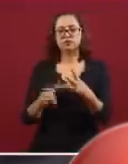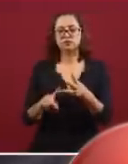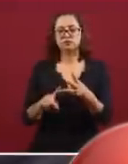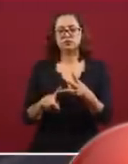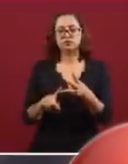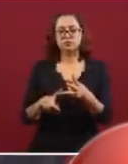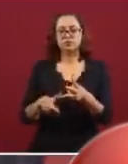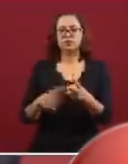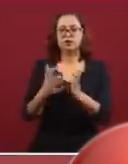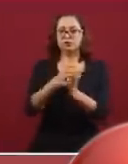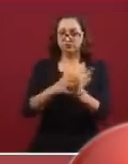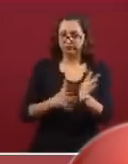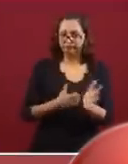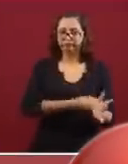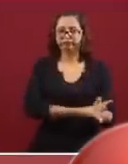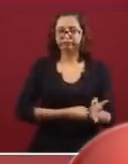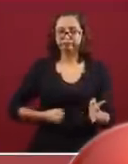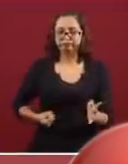de austeridad.